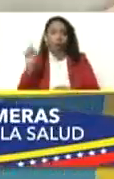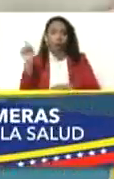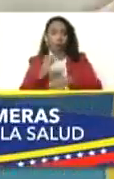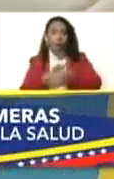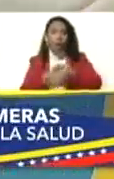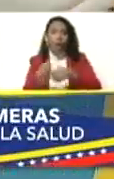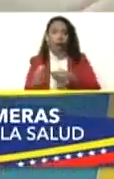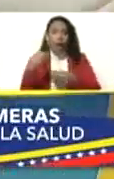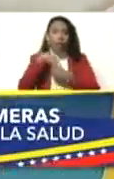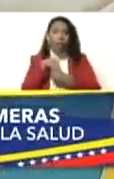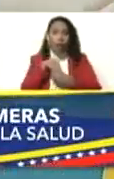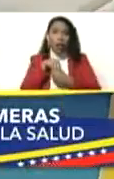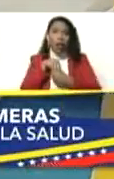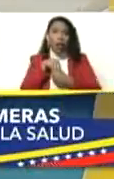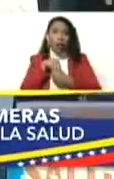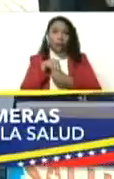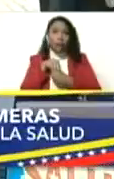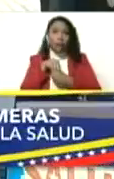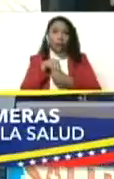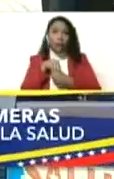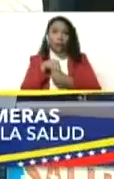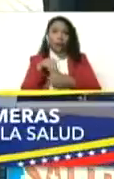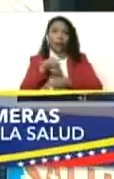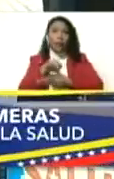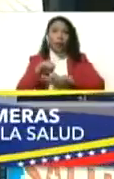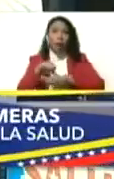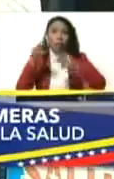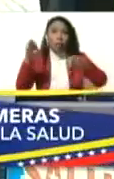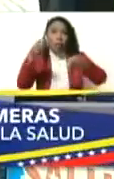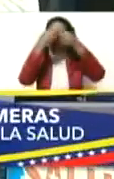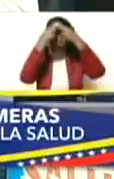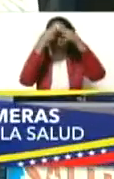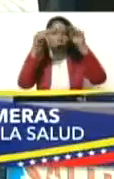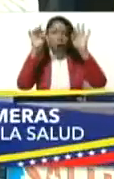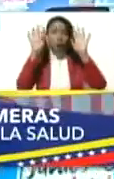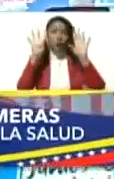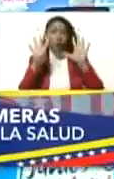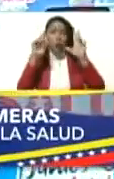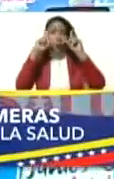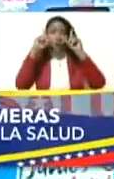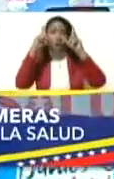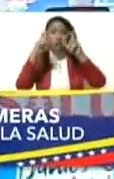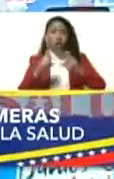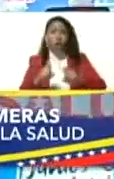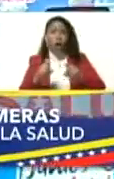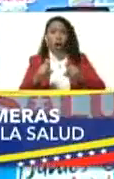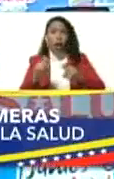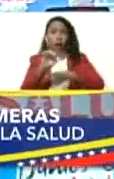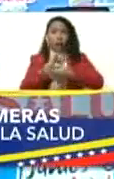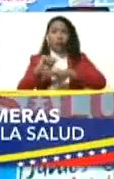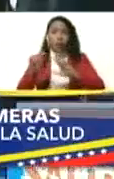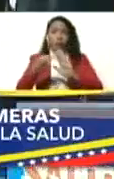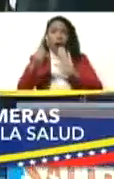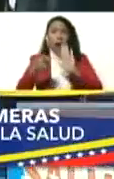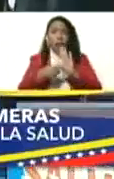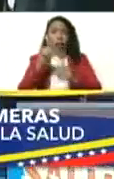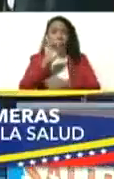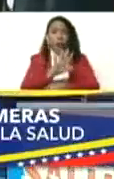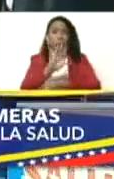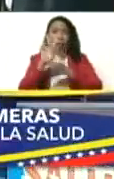cirugía de la mano, nefrología, cirugía del trauma, 9 profesionales en neonatología, cirugía general,